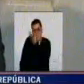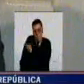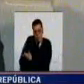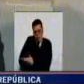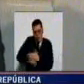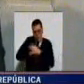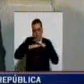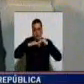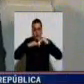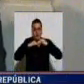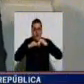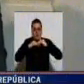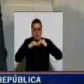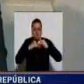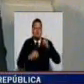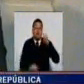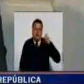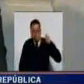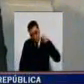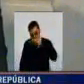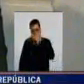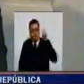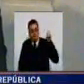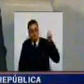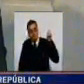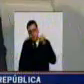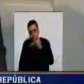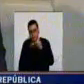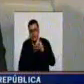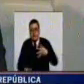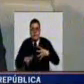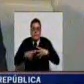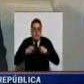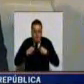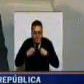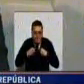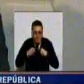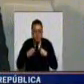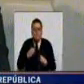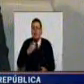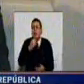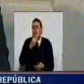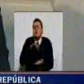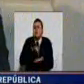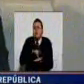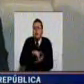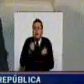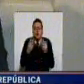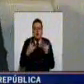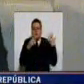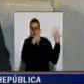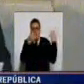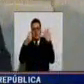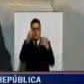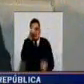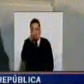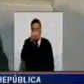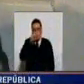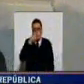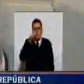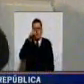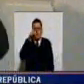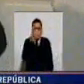dólares que tuvieron que dar en rama, en plata, y asumir una deuda por 614.6